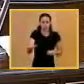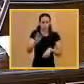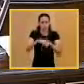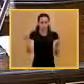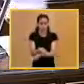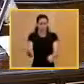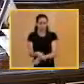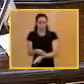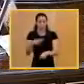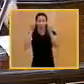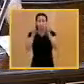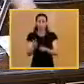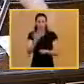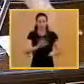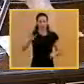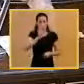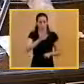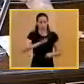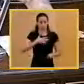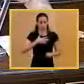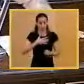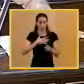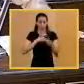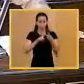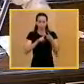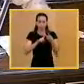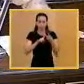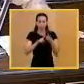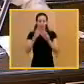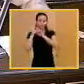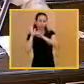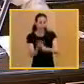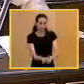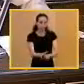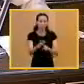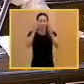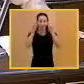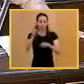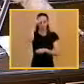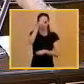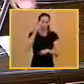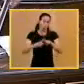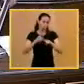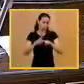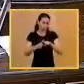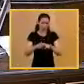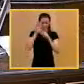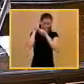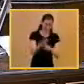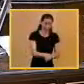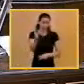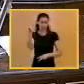ataques al nacionalismo, su visión excluyente del matrimonio civil, su discriminación con los homosexuales y las mujeres, su oposición a la